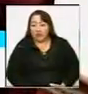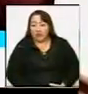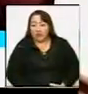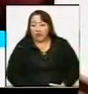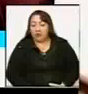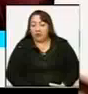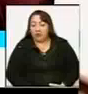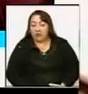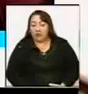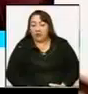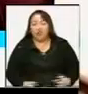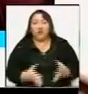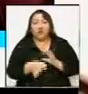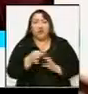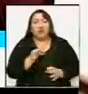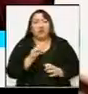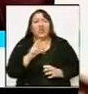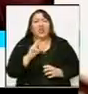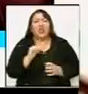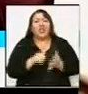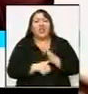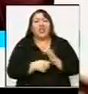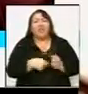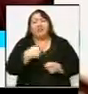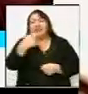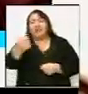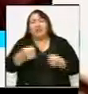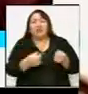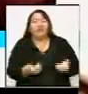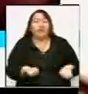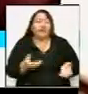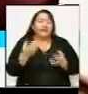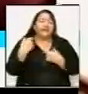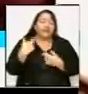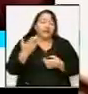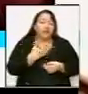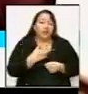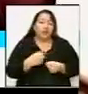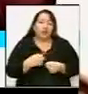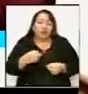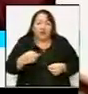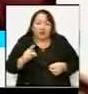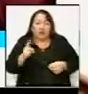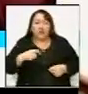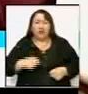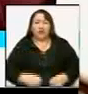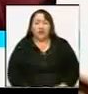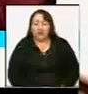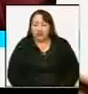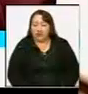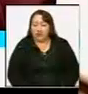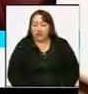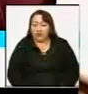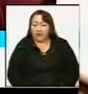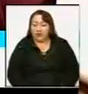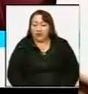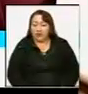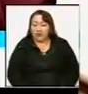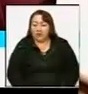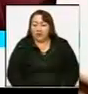¿De dónde va a sacar la RENIEC para correr de lado al registro? Estamos cargando esto al Estado y es innecesario,